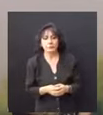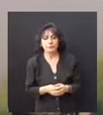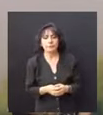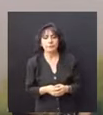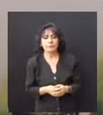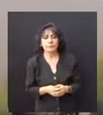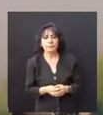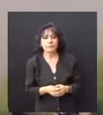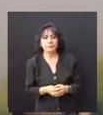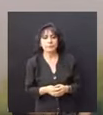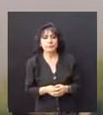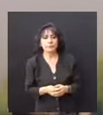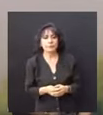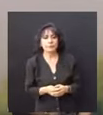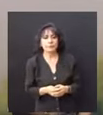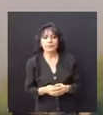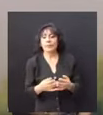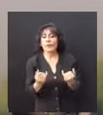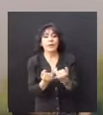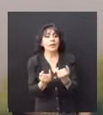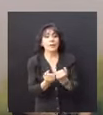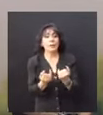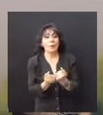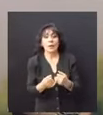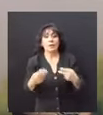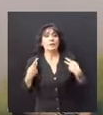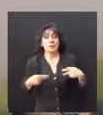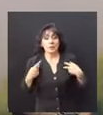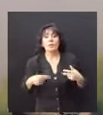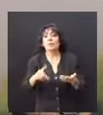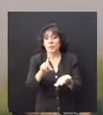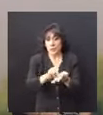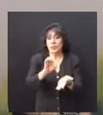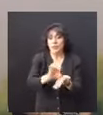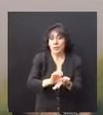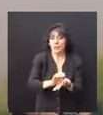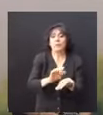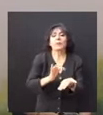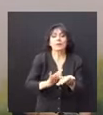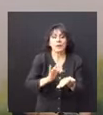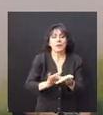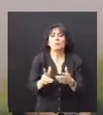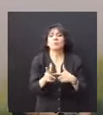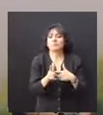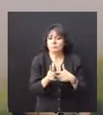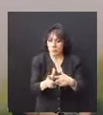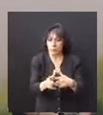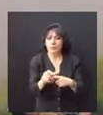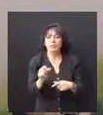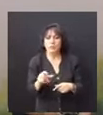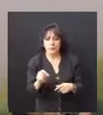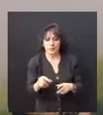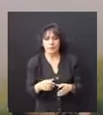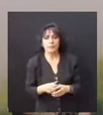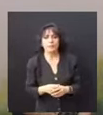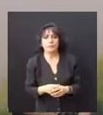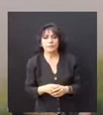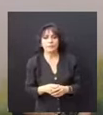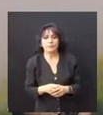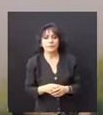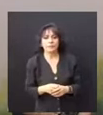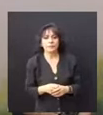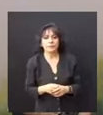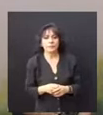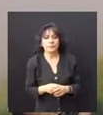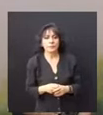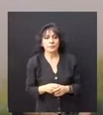inflación. El apoyo a las personas con discapacidad y que cada año aumente. Jóvenes construyendo